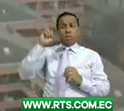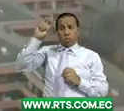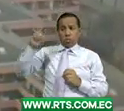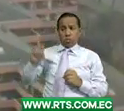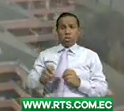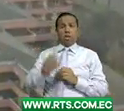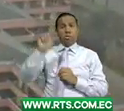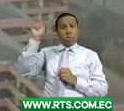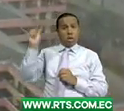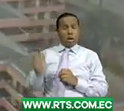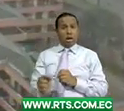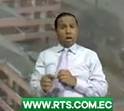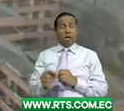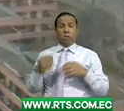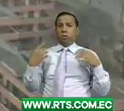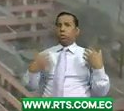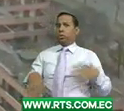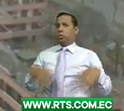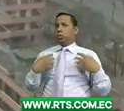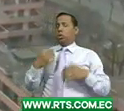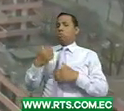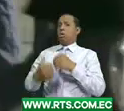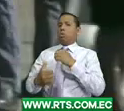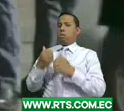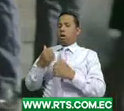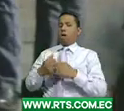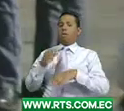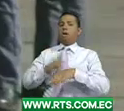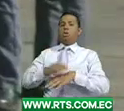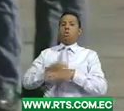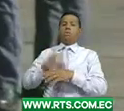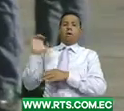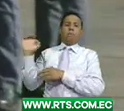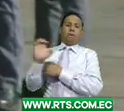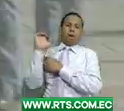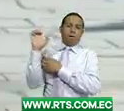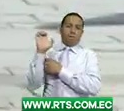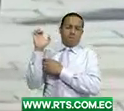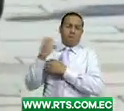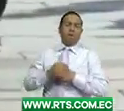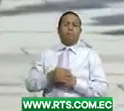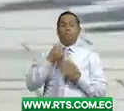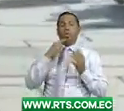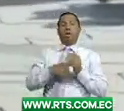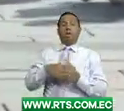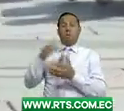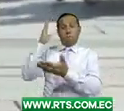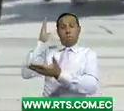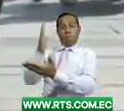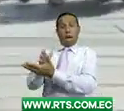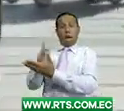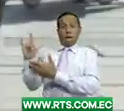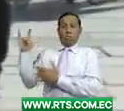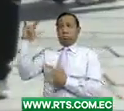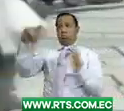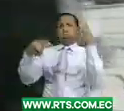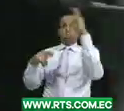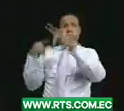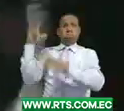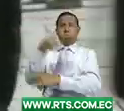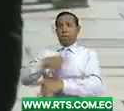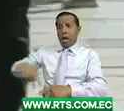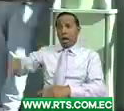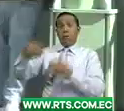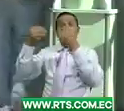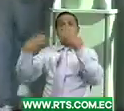italiano empieza a sentir los estragos de la emergencia. Solo la cancelación de viajes genera daños por más de 300 millones